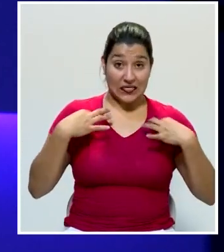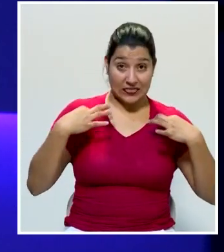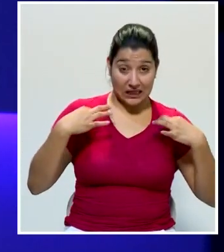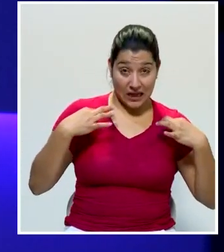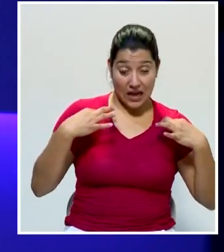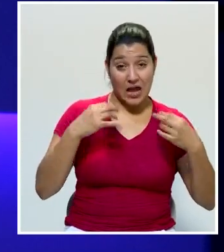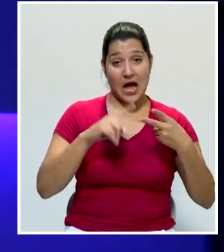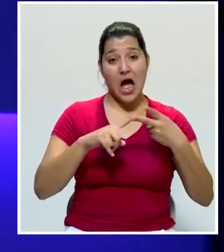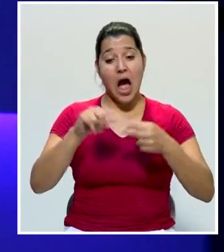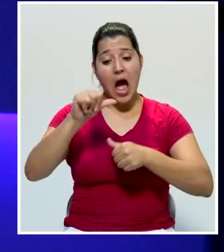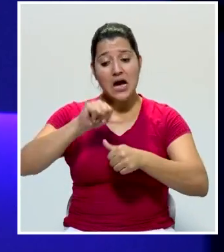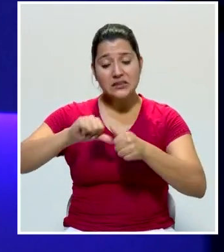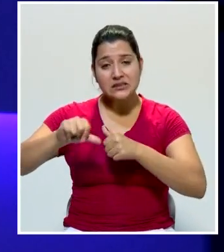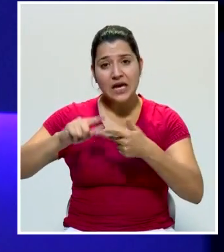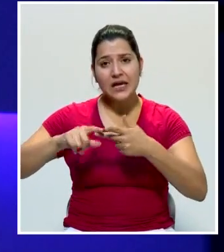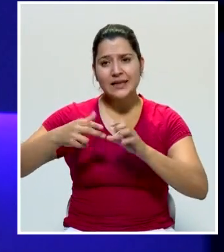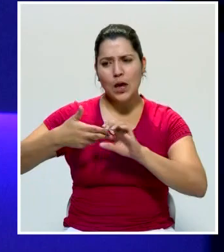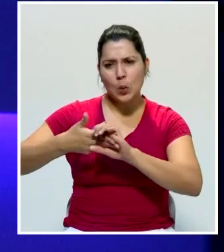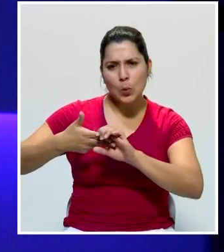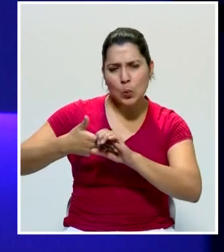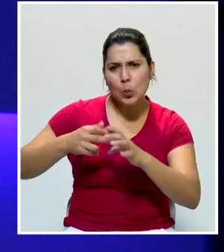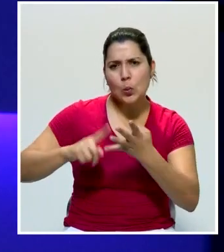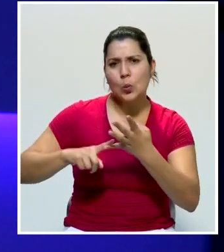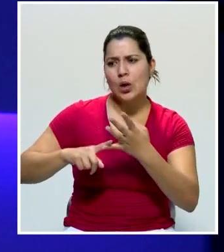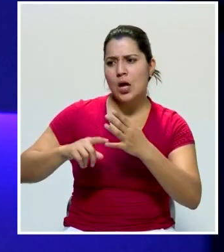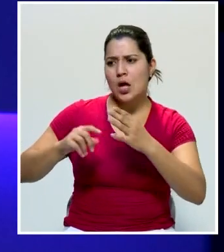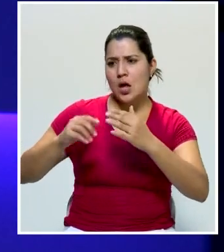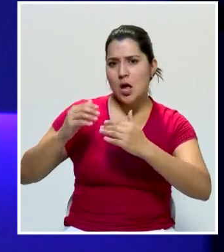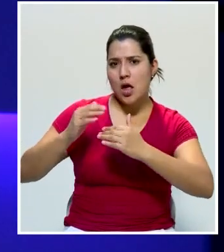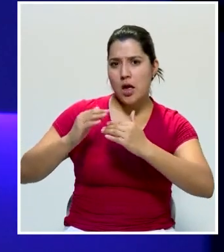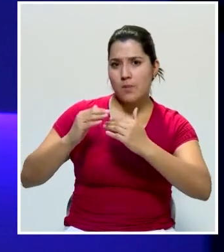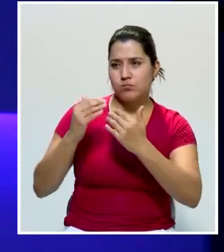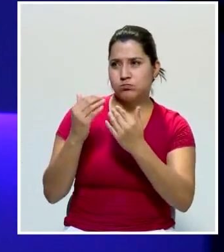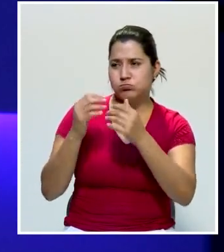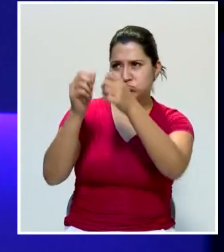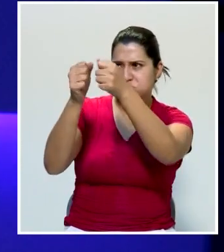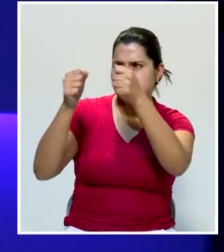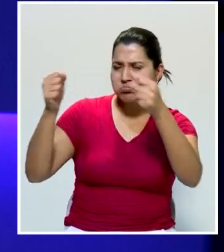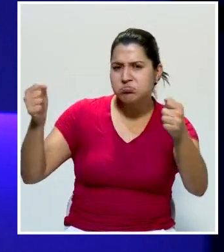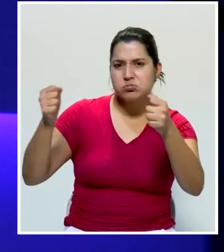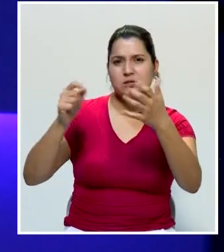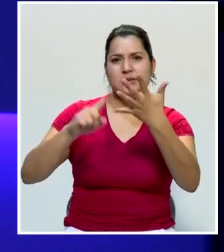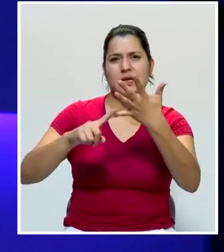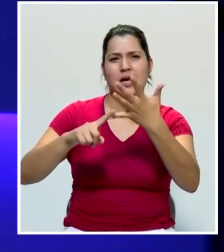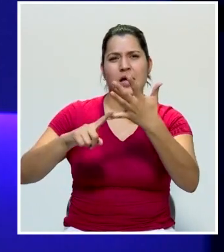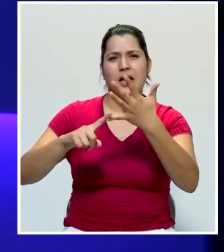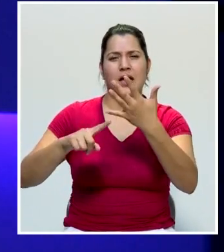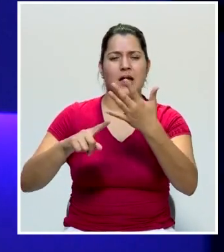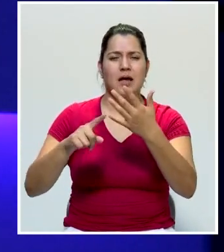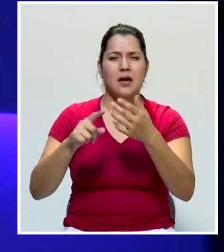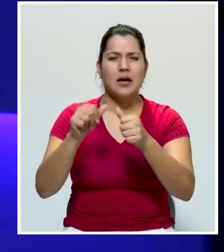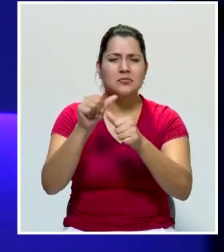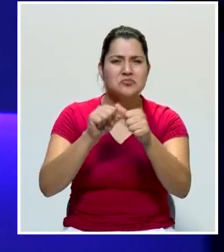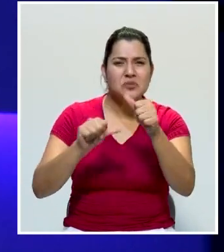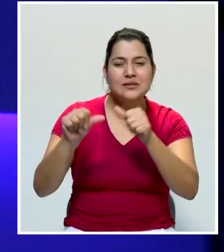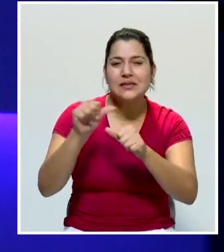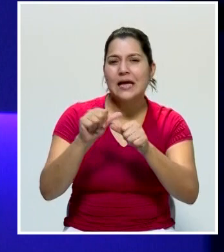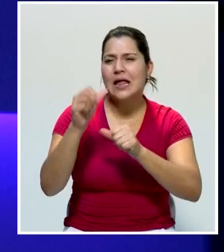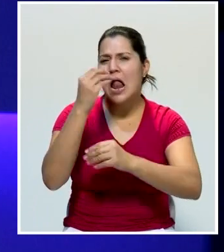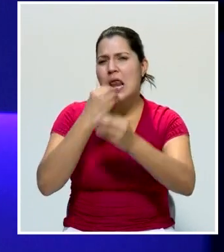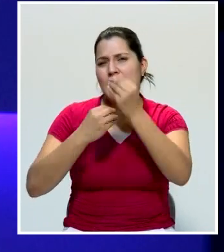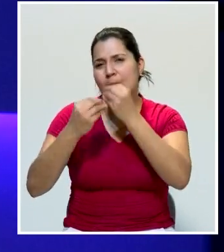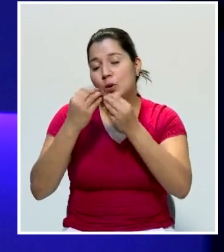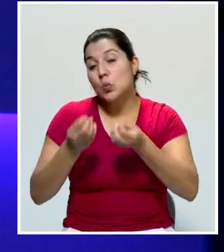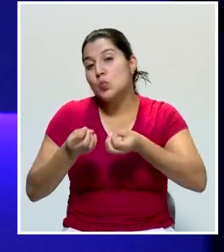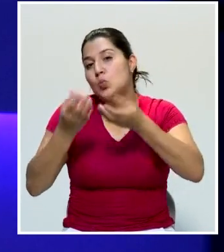aceites, combustibles, muebles, lubricantes, alimentos y una innumerable lista de aplicaciones